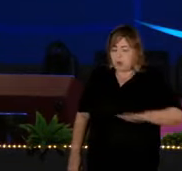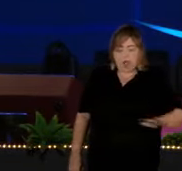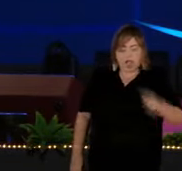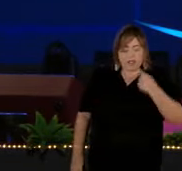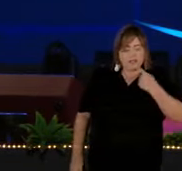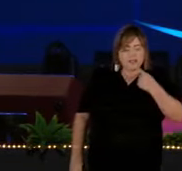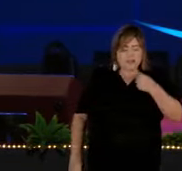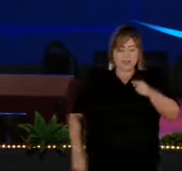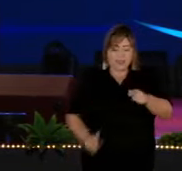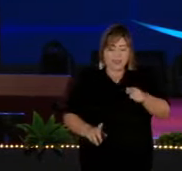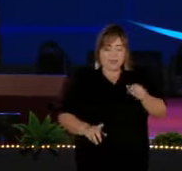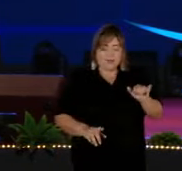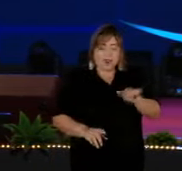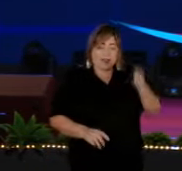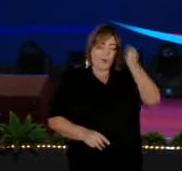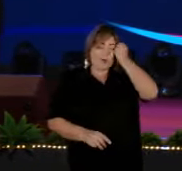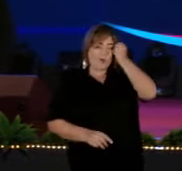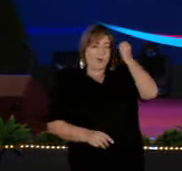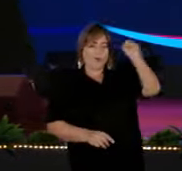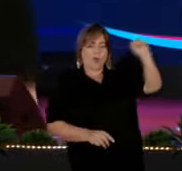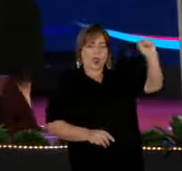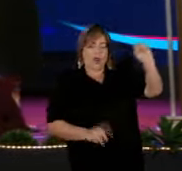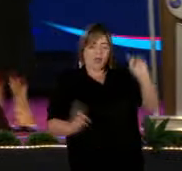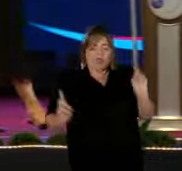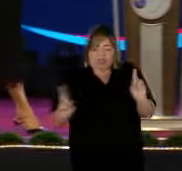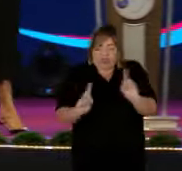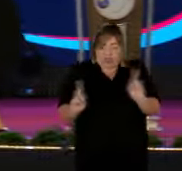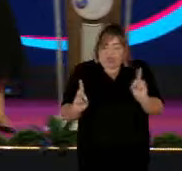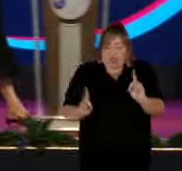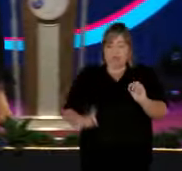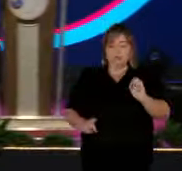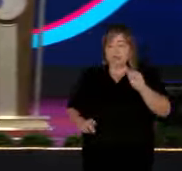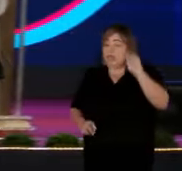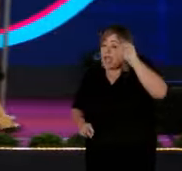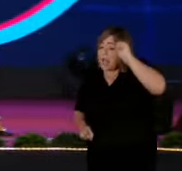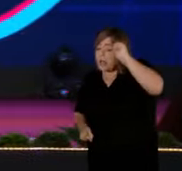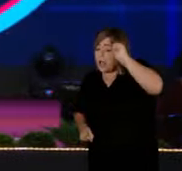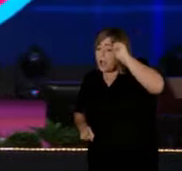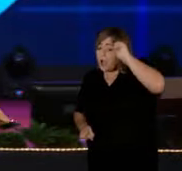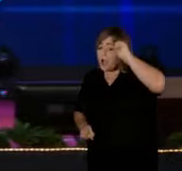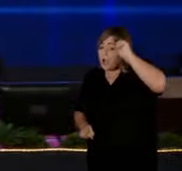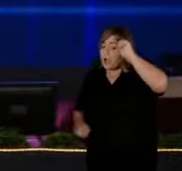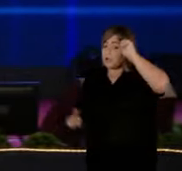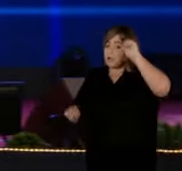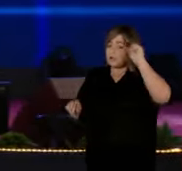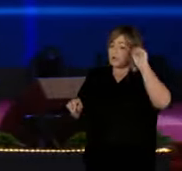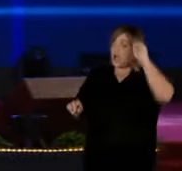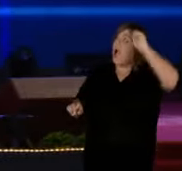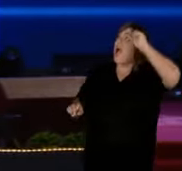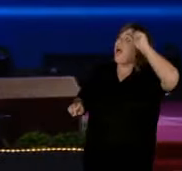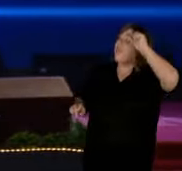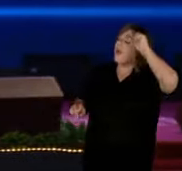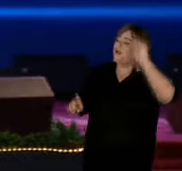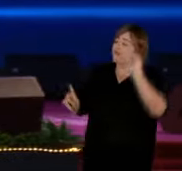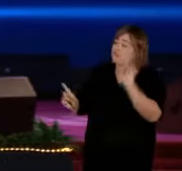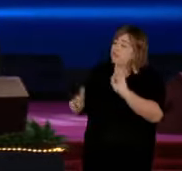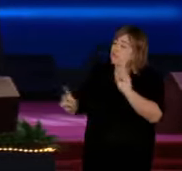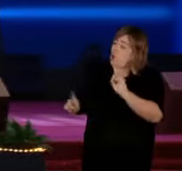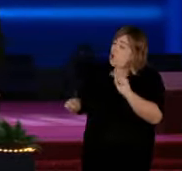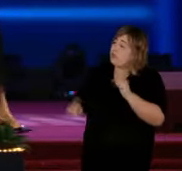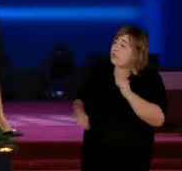huelga. ¿Dónde están estos muchachos? Adán, Adán, ¿dónde estás